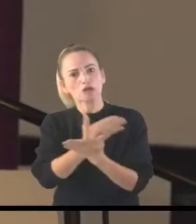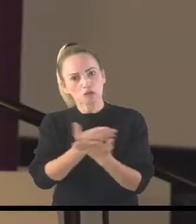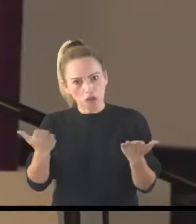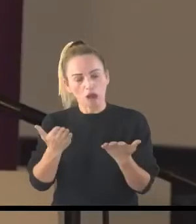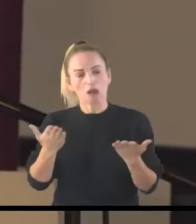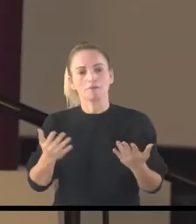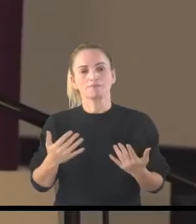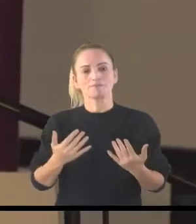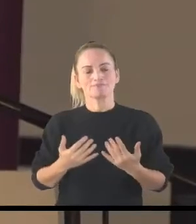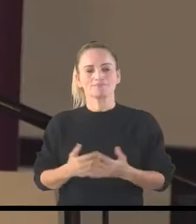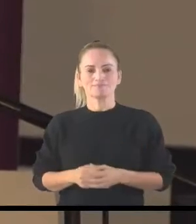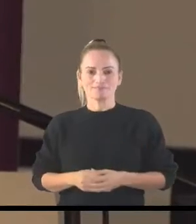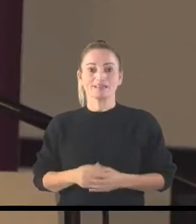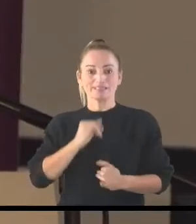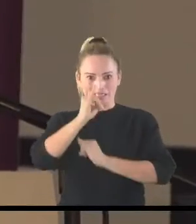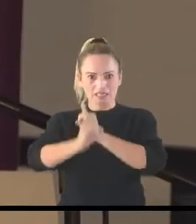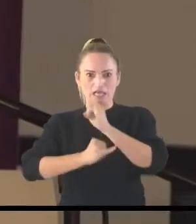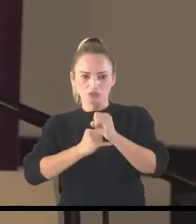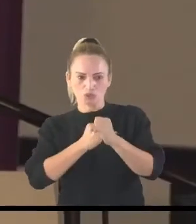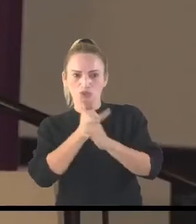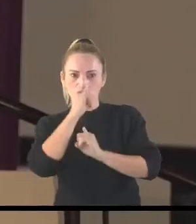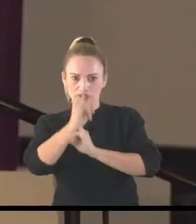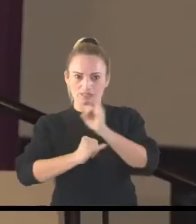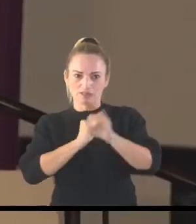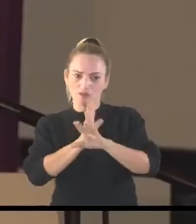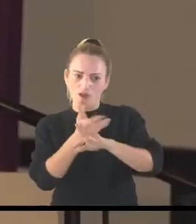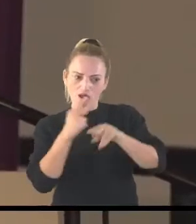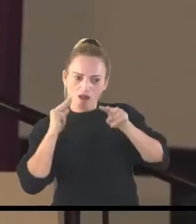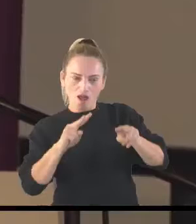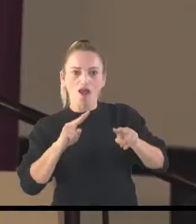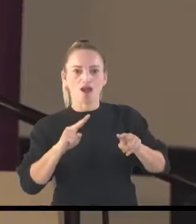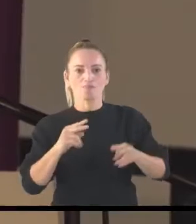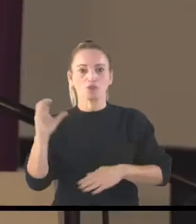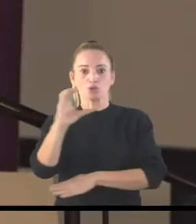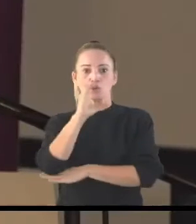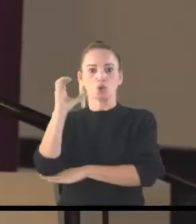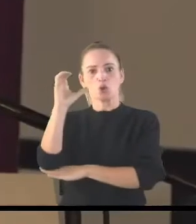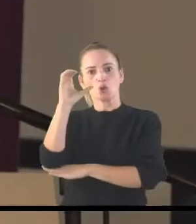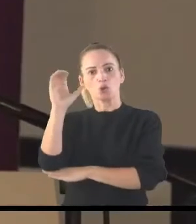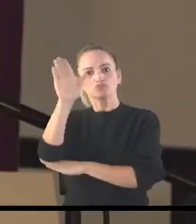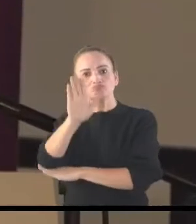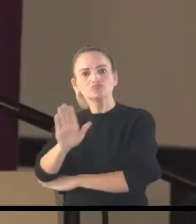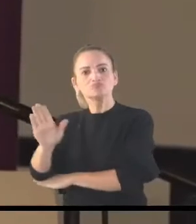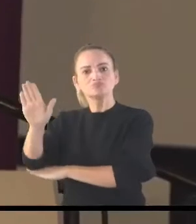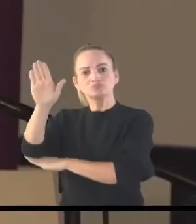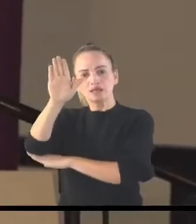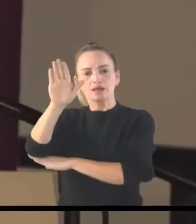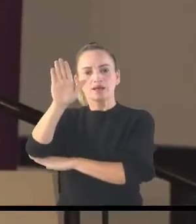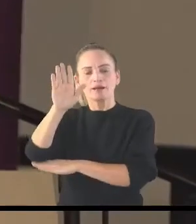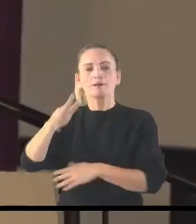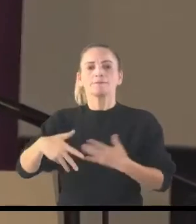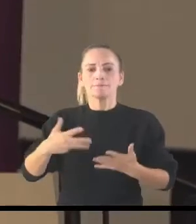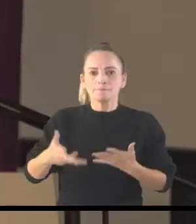para nosotros y para los extranjeros. Colombia es más que